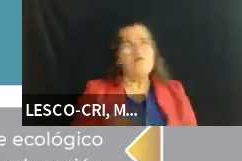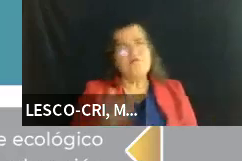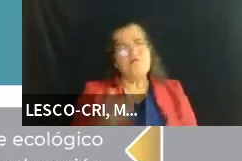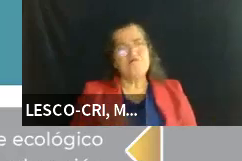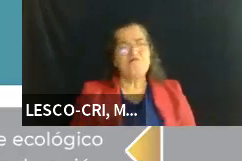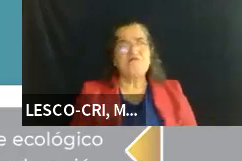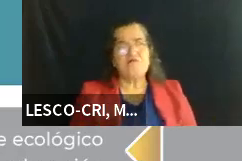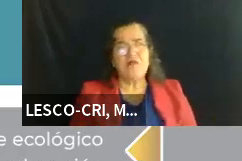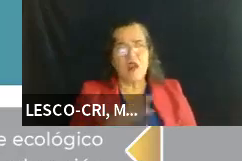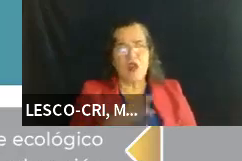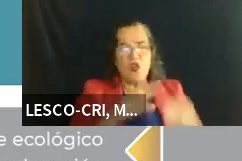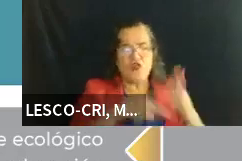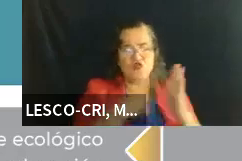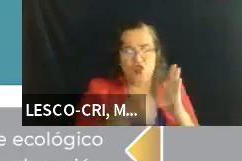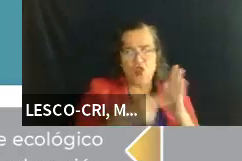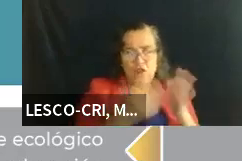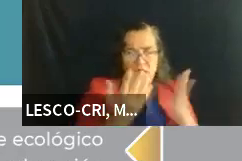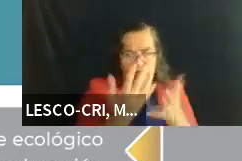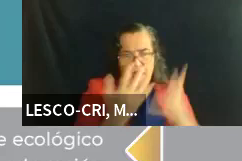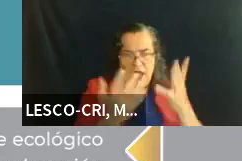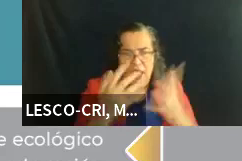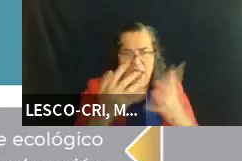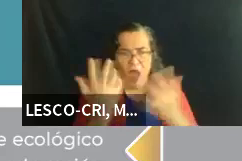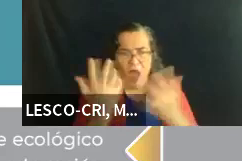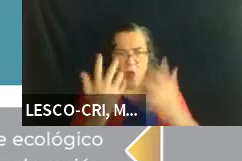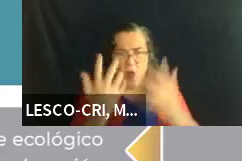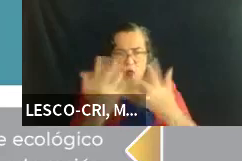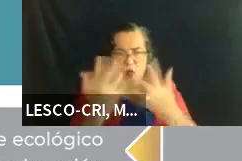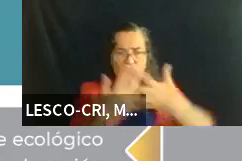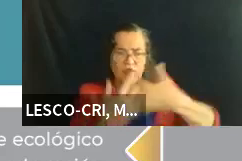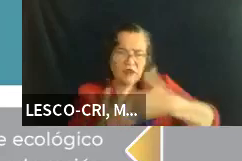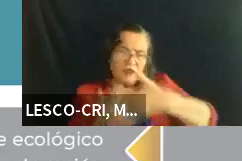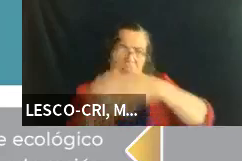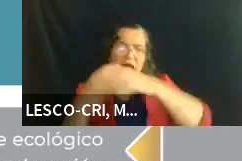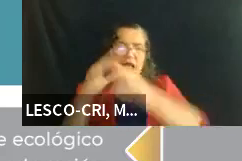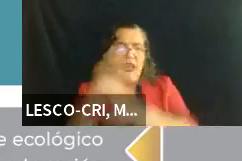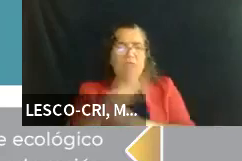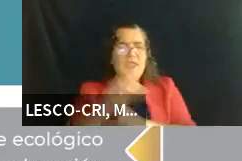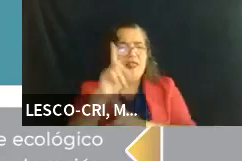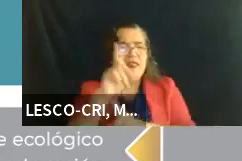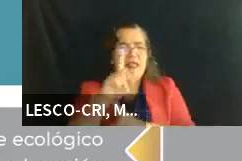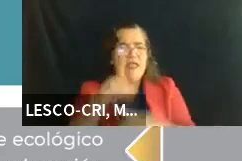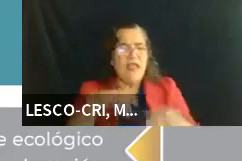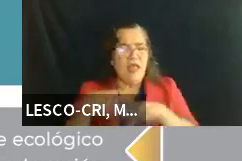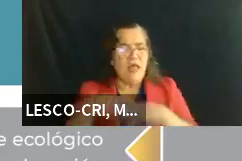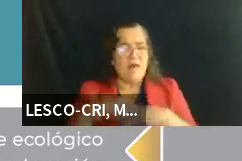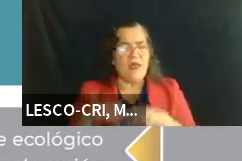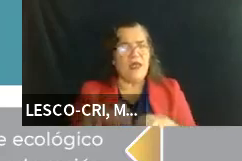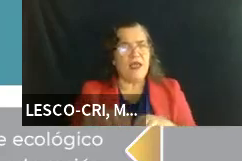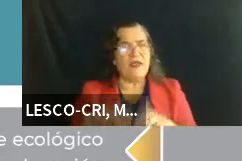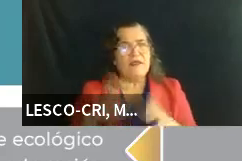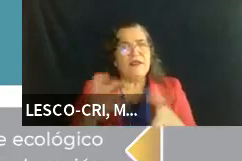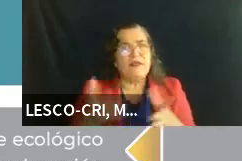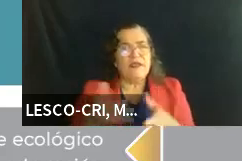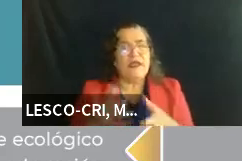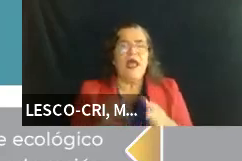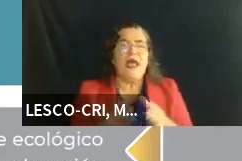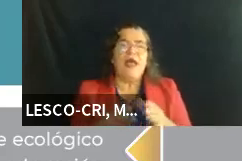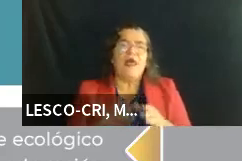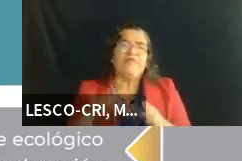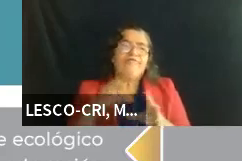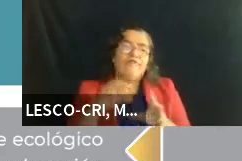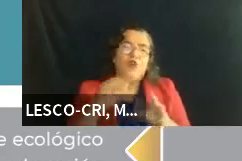ajustándose conformes a las dinámicas y a los propósitos que conllevan los espacios de producción y construcción colaborativa